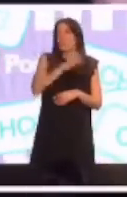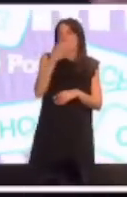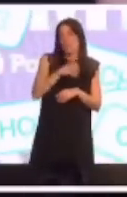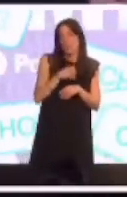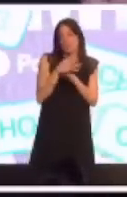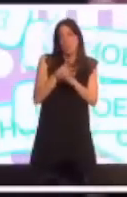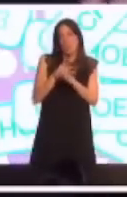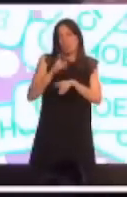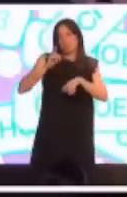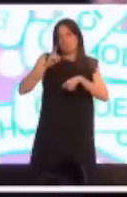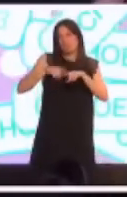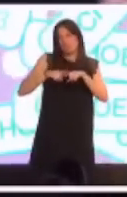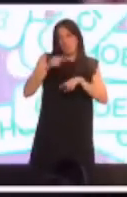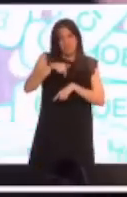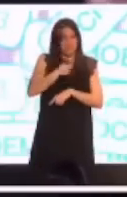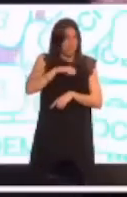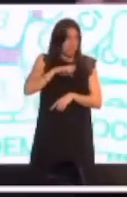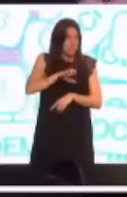que